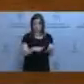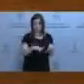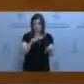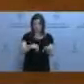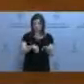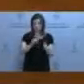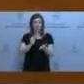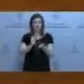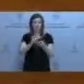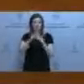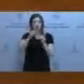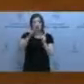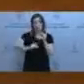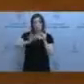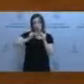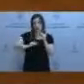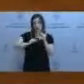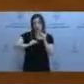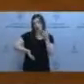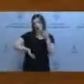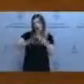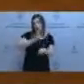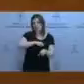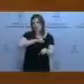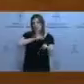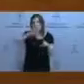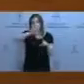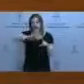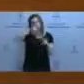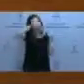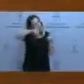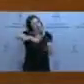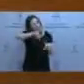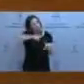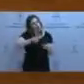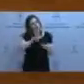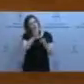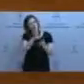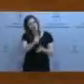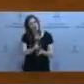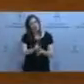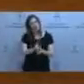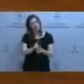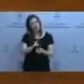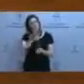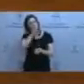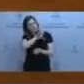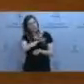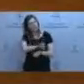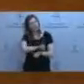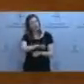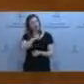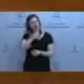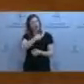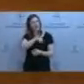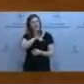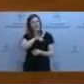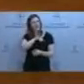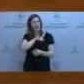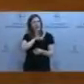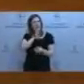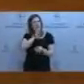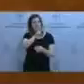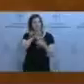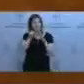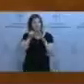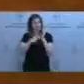y presumía incluso ese dato. Hoy no lo ha nombrado. Qué curioso. Seguramente no lo ha nombrado porque en España ha bajado del 26 en la que estaba